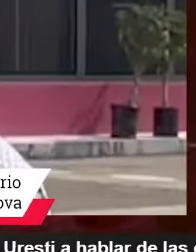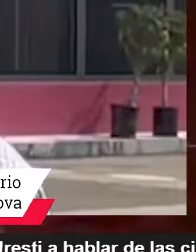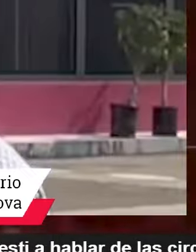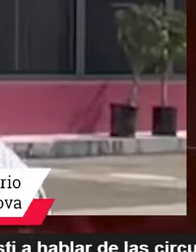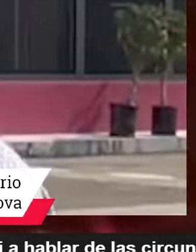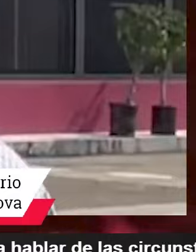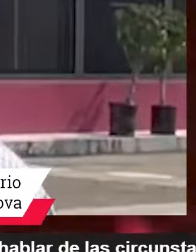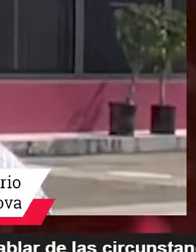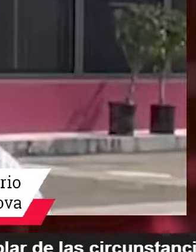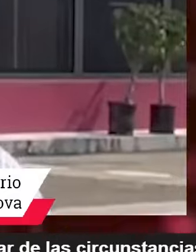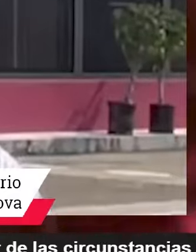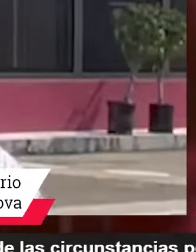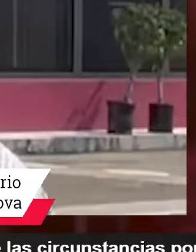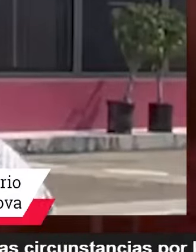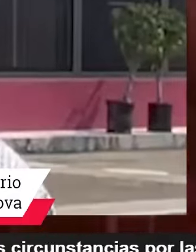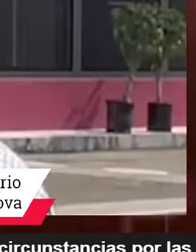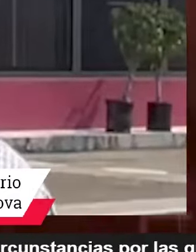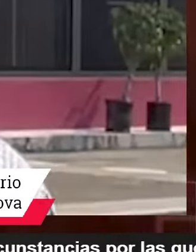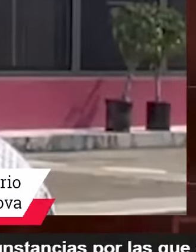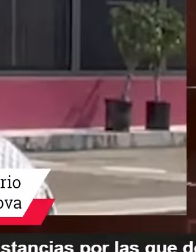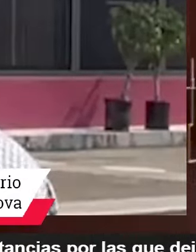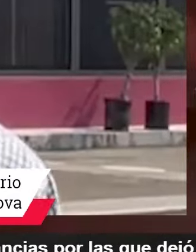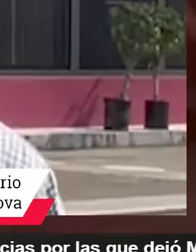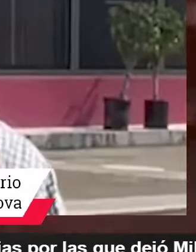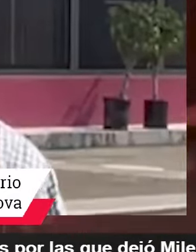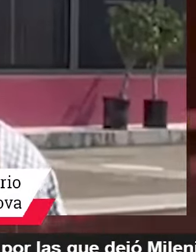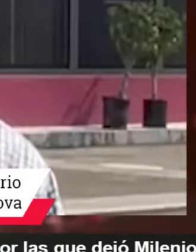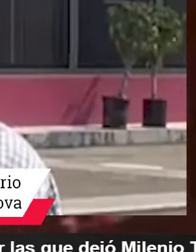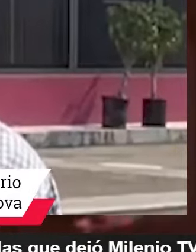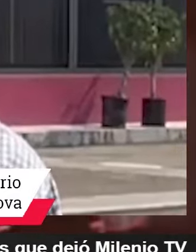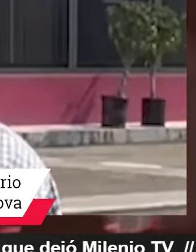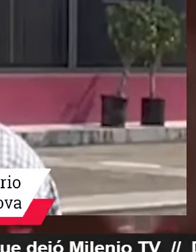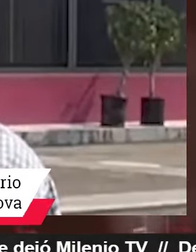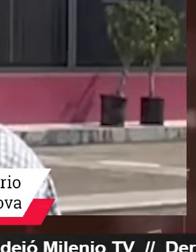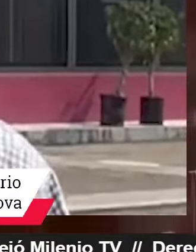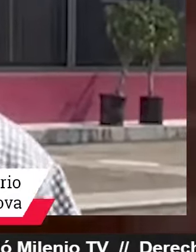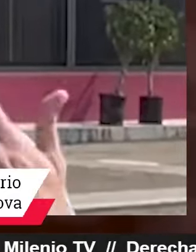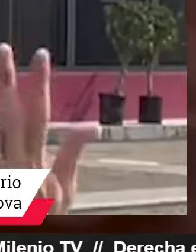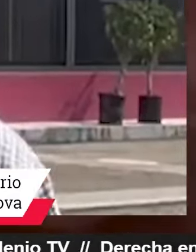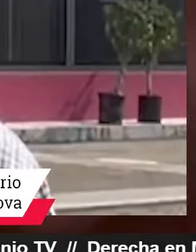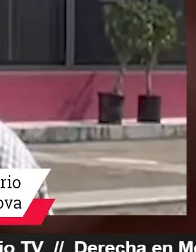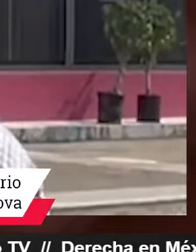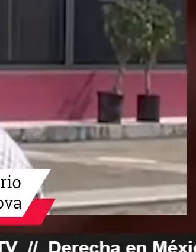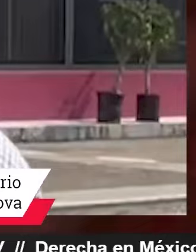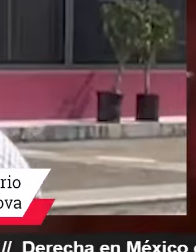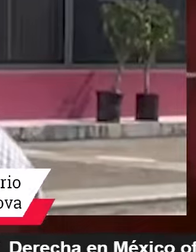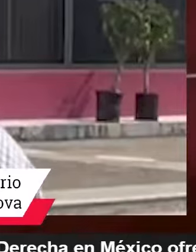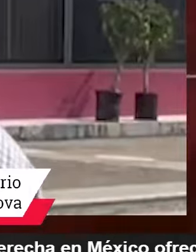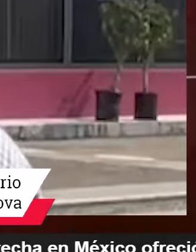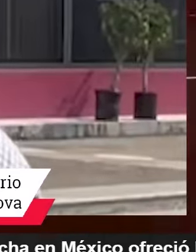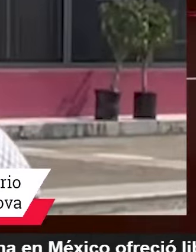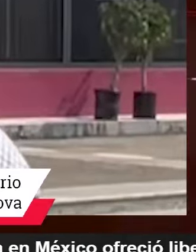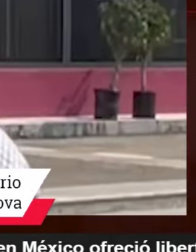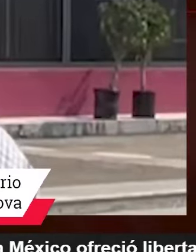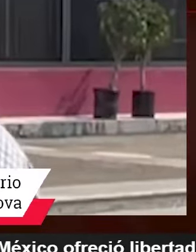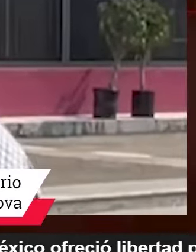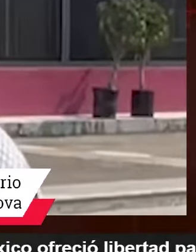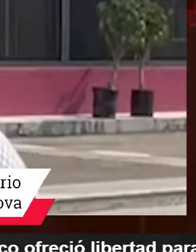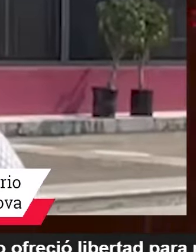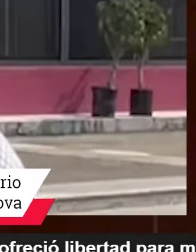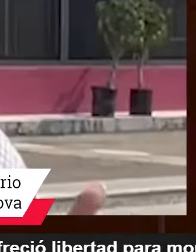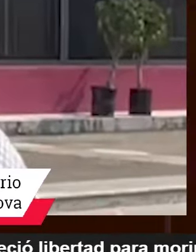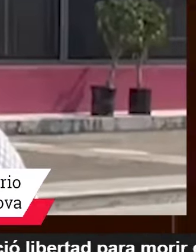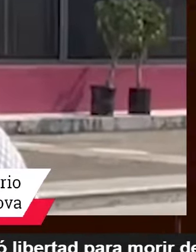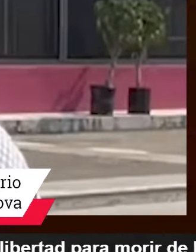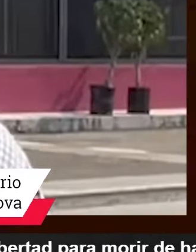legislador eh Sergio Gutiérrez Luna al consejero Pues que pues